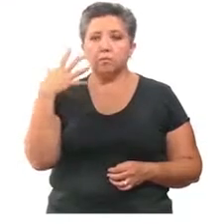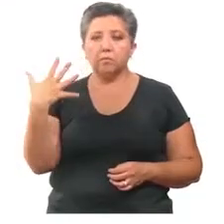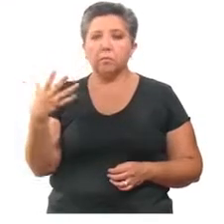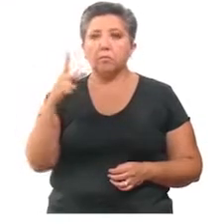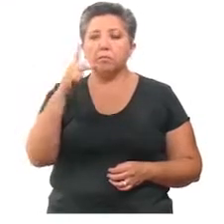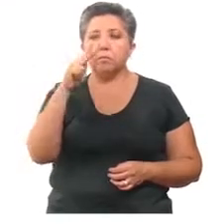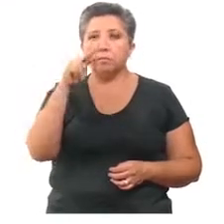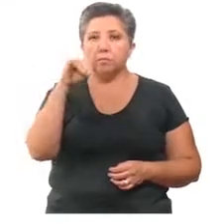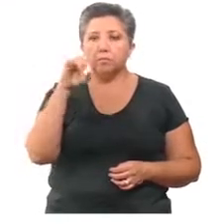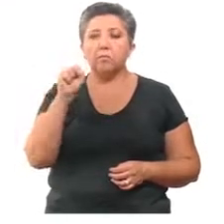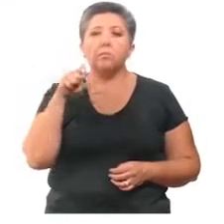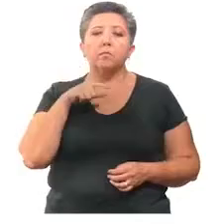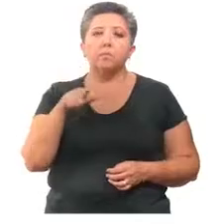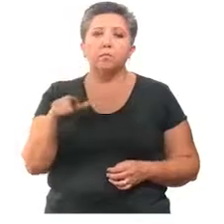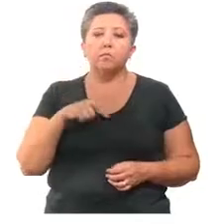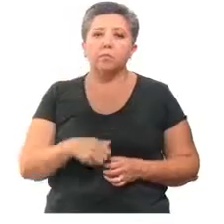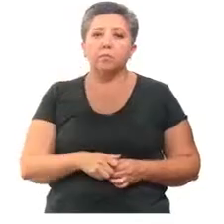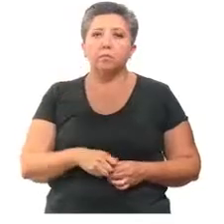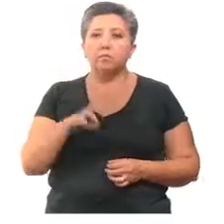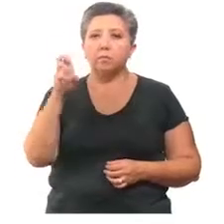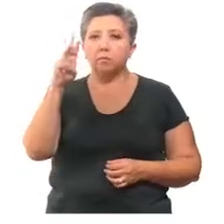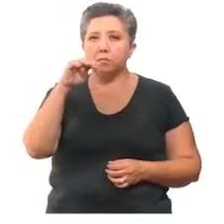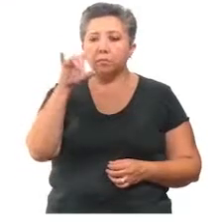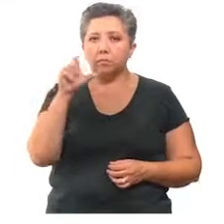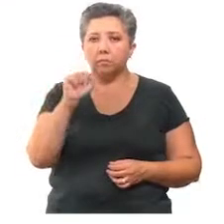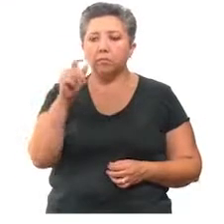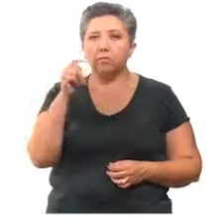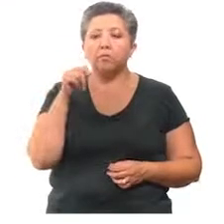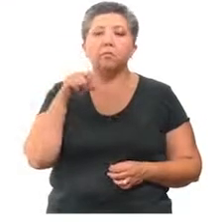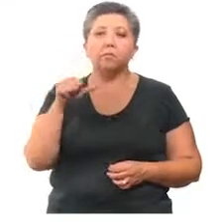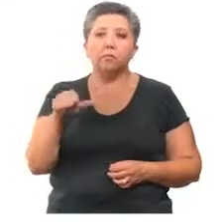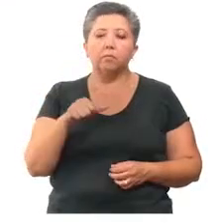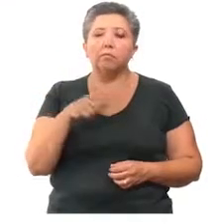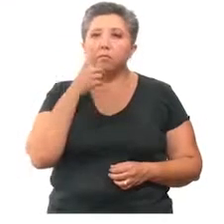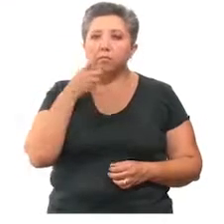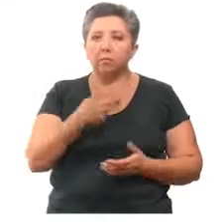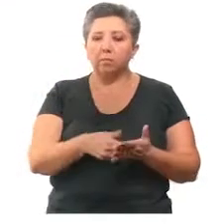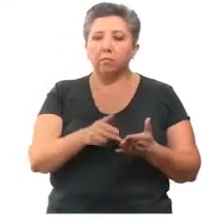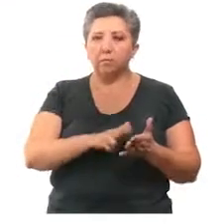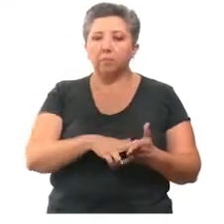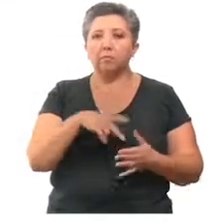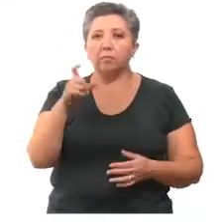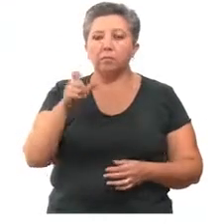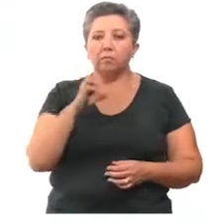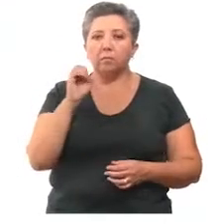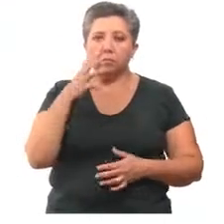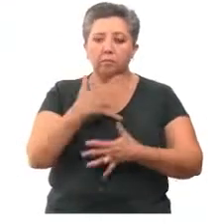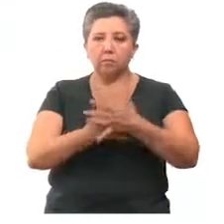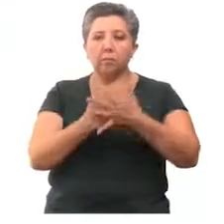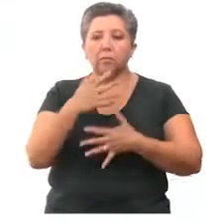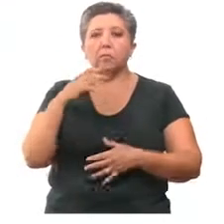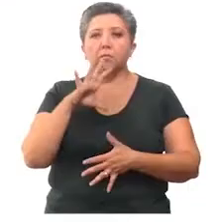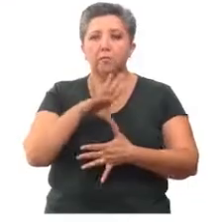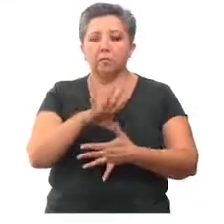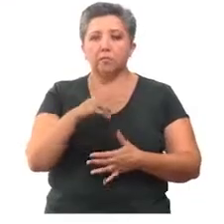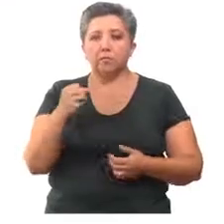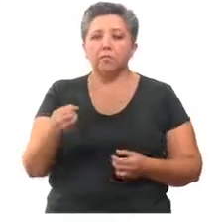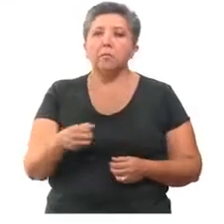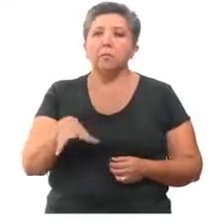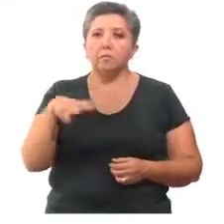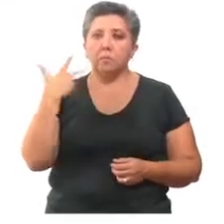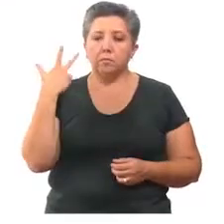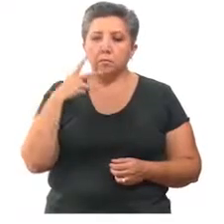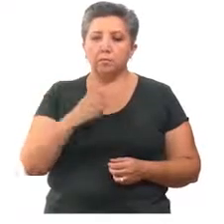25, Pinos del Norte 17, Emiliano Zapata Sur 16, Los Héroes y Xoclán Rejas 15, Las Américas